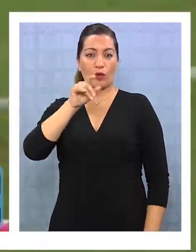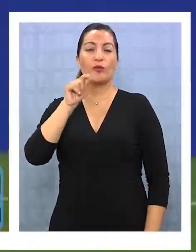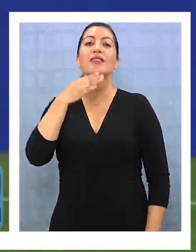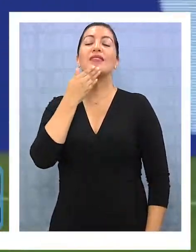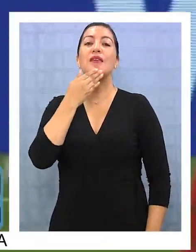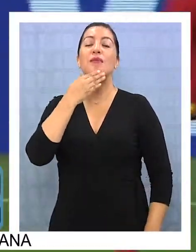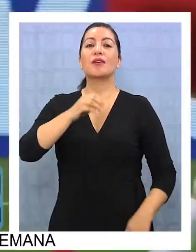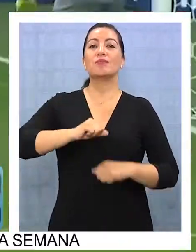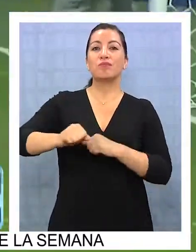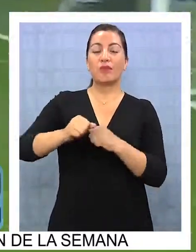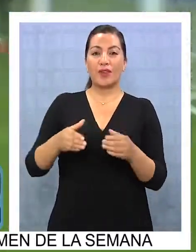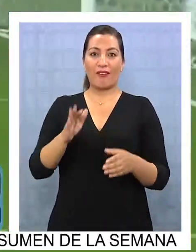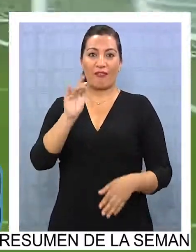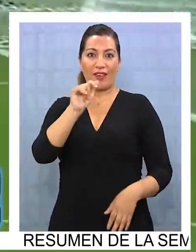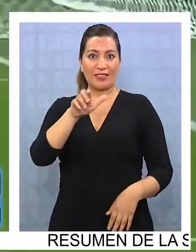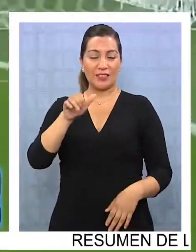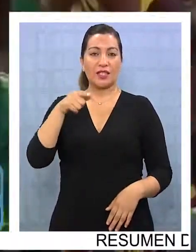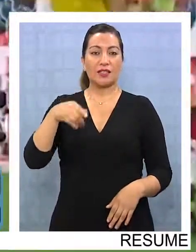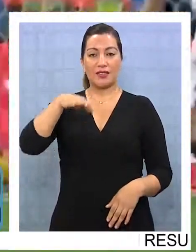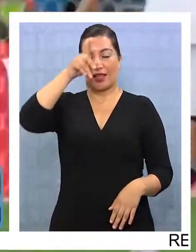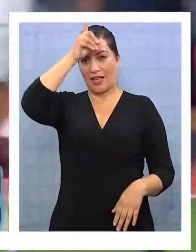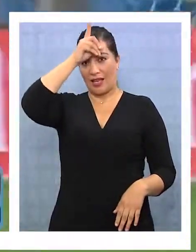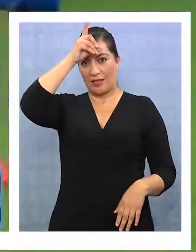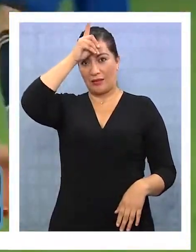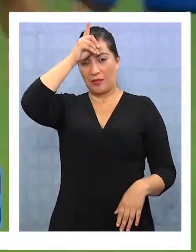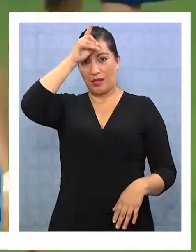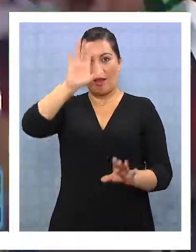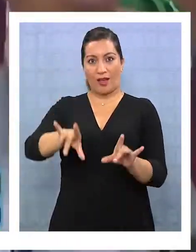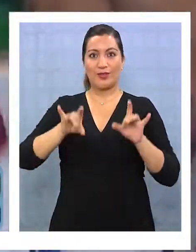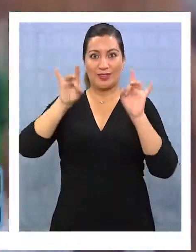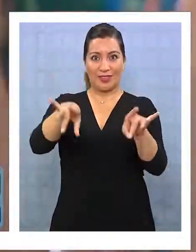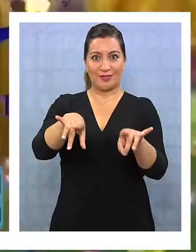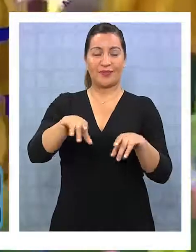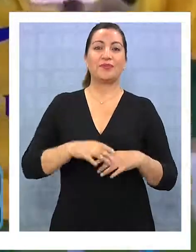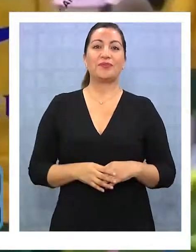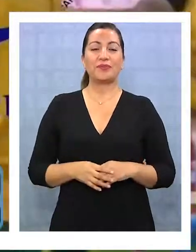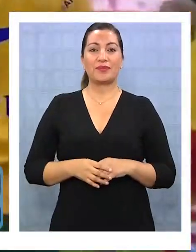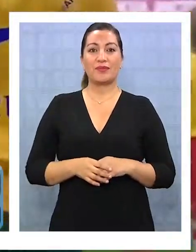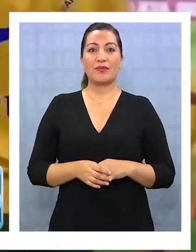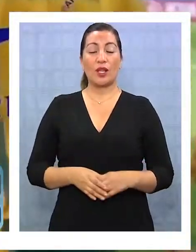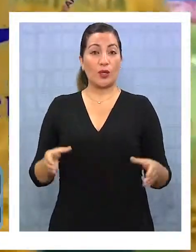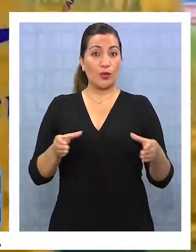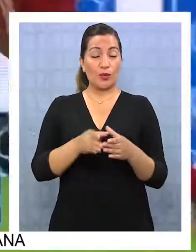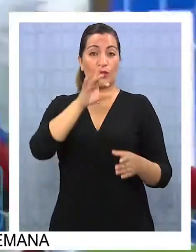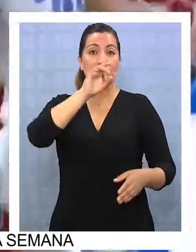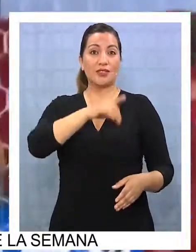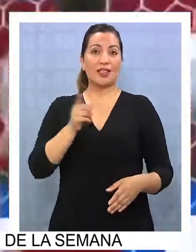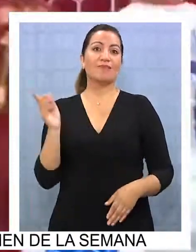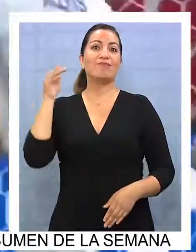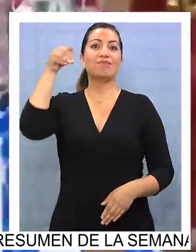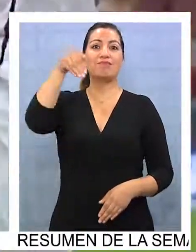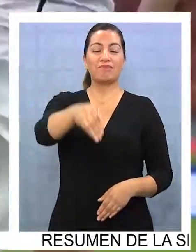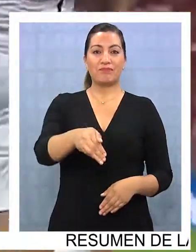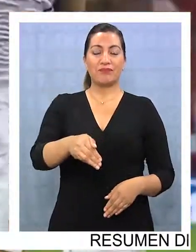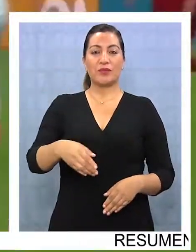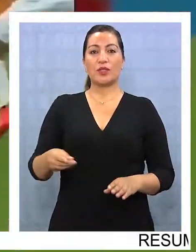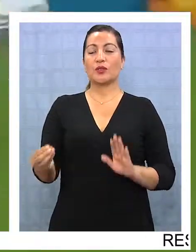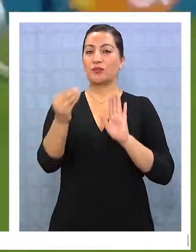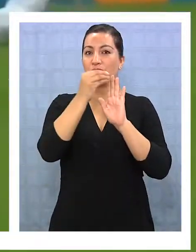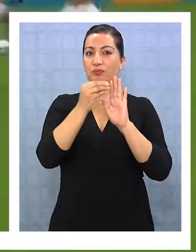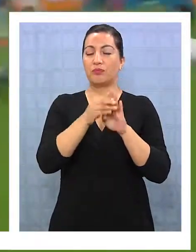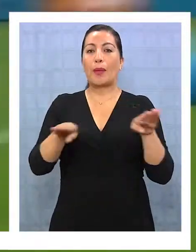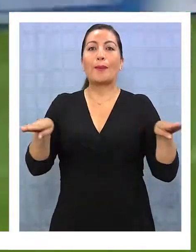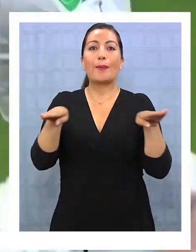rivales de la fase de grupos a Alemania y Australia. La Roja llega a este certamen con un resultado de un